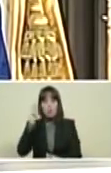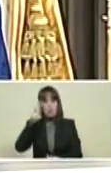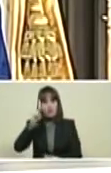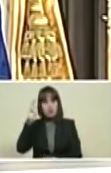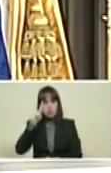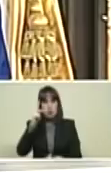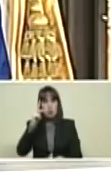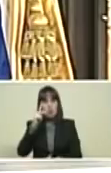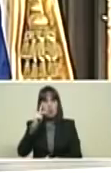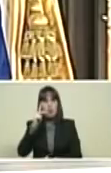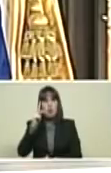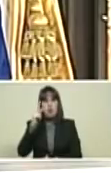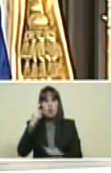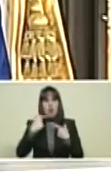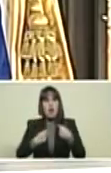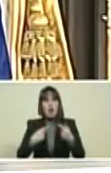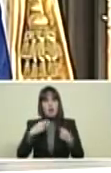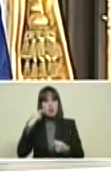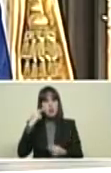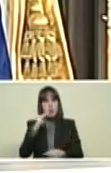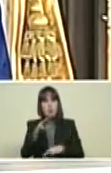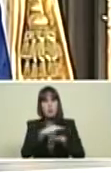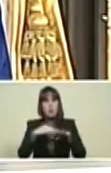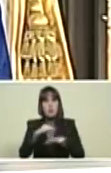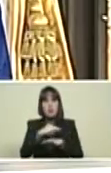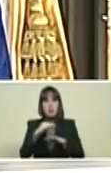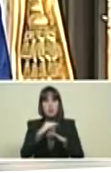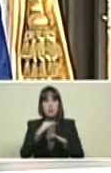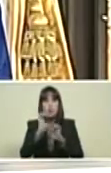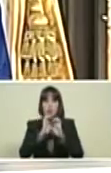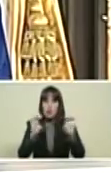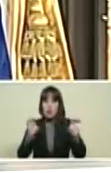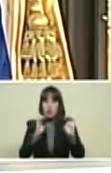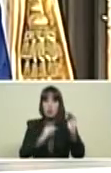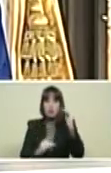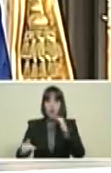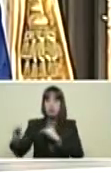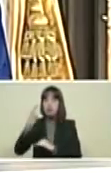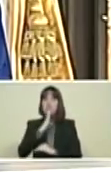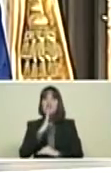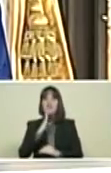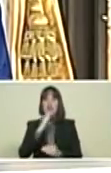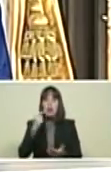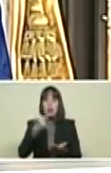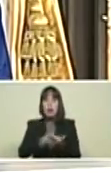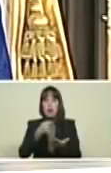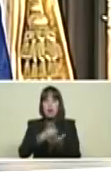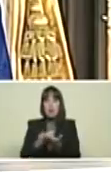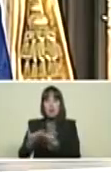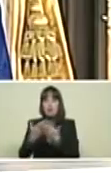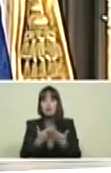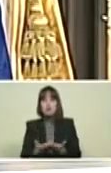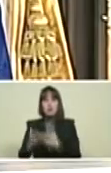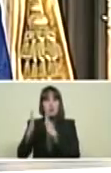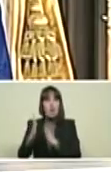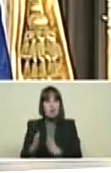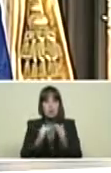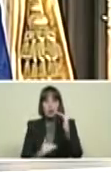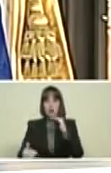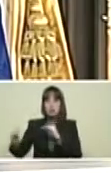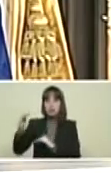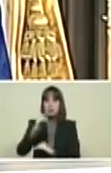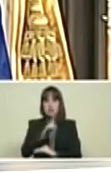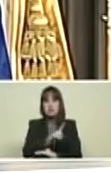como ministro de Educación para aumentar las becas estudiantiles en Venezuela, elevarlas